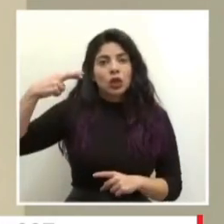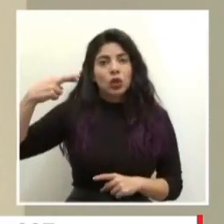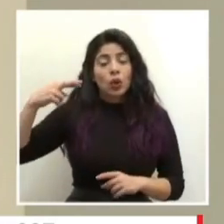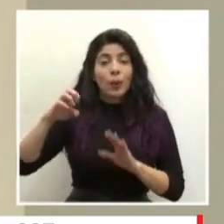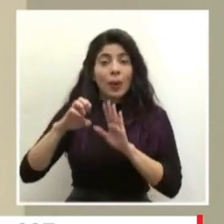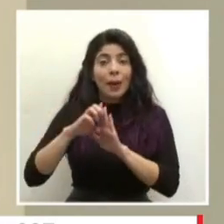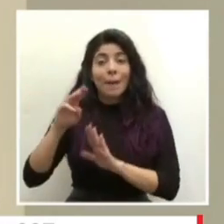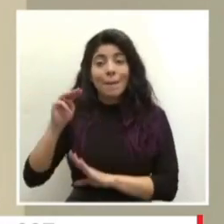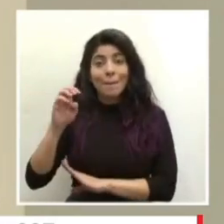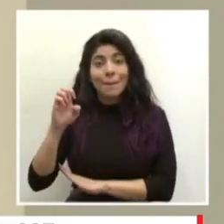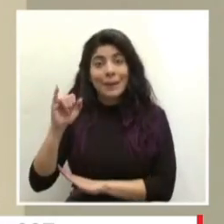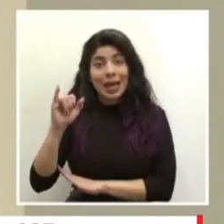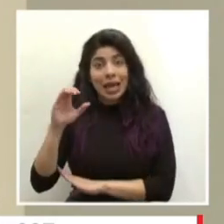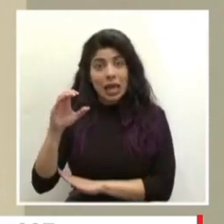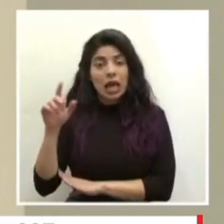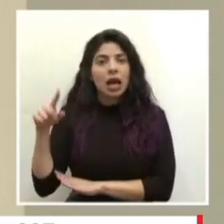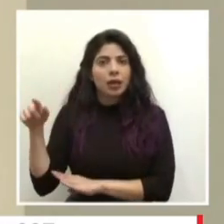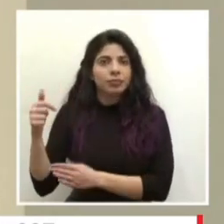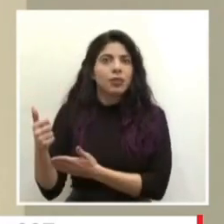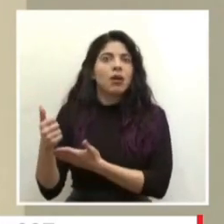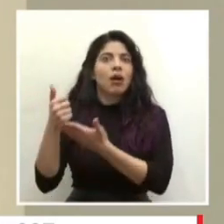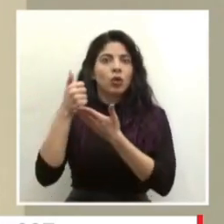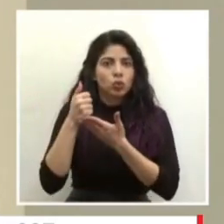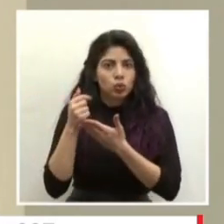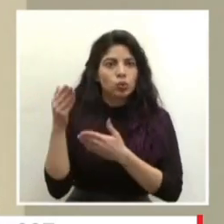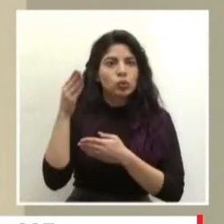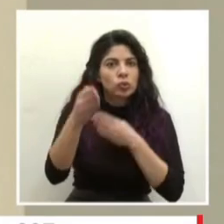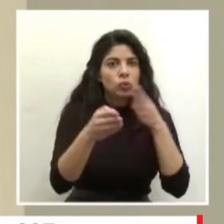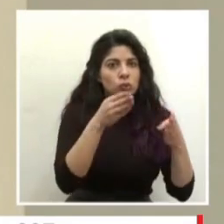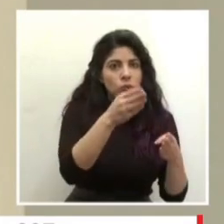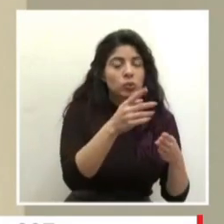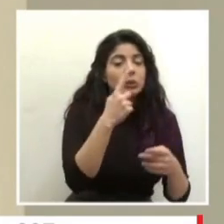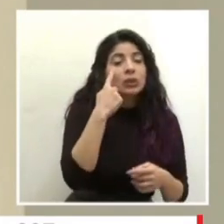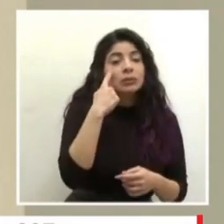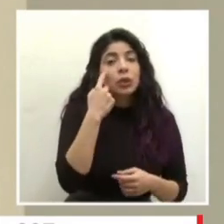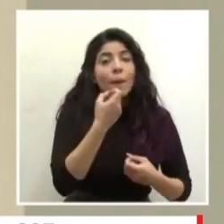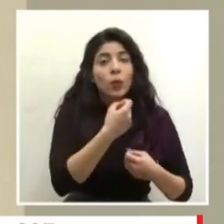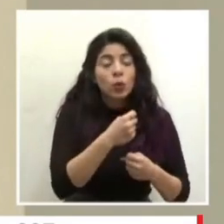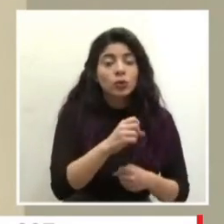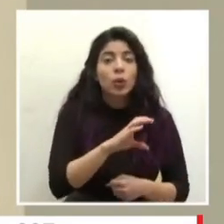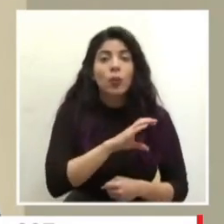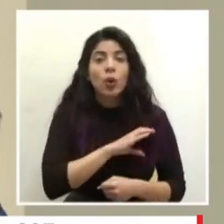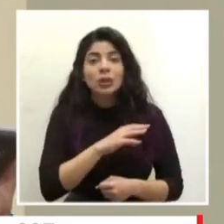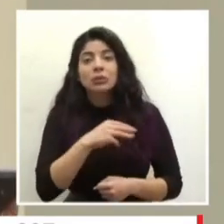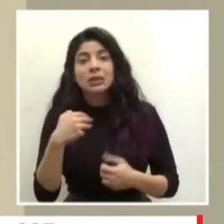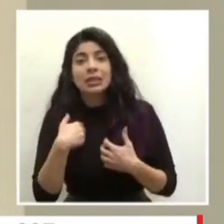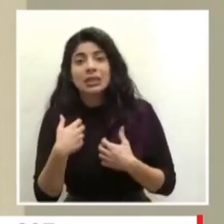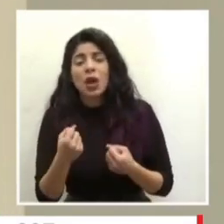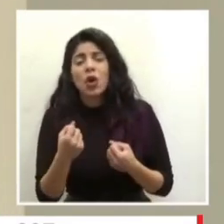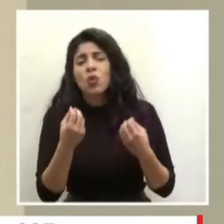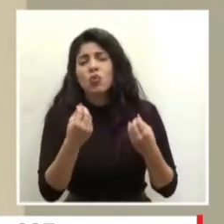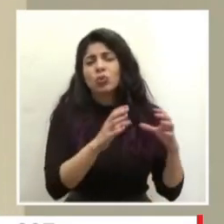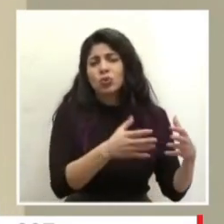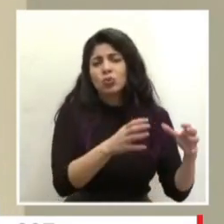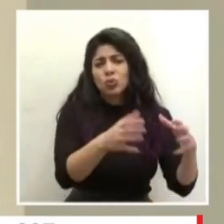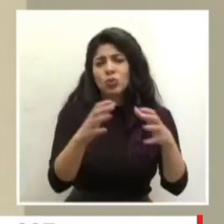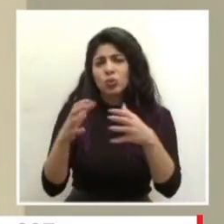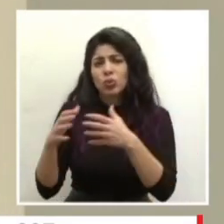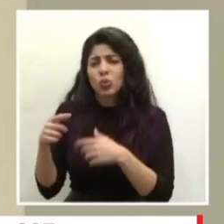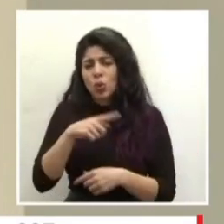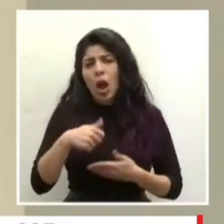por ejemplo, el MEIC, ellos también ayudan, colaboran, los inspectores municipales, la Fuerza Pública, el Ministerio de Salud. Hay diferentes entes que ayudan en